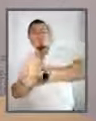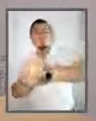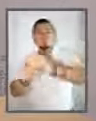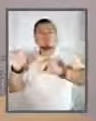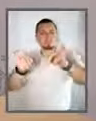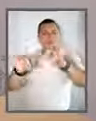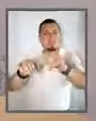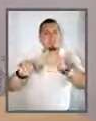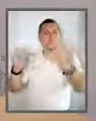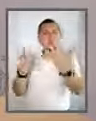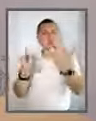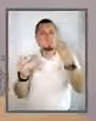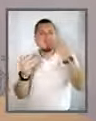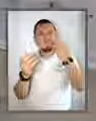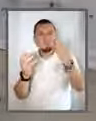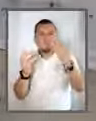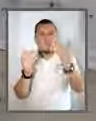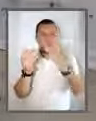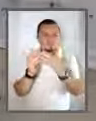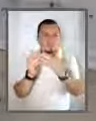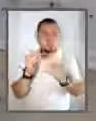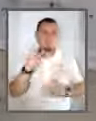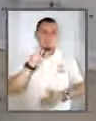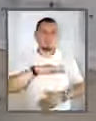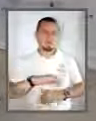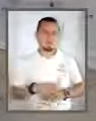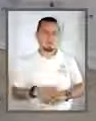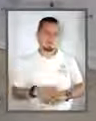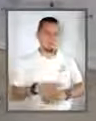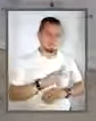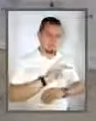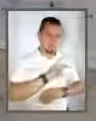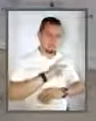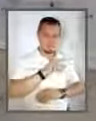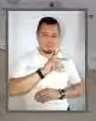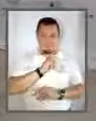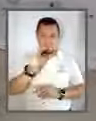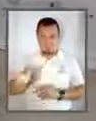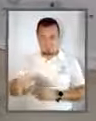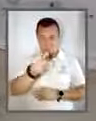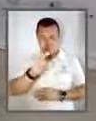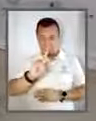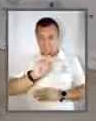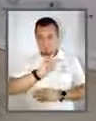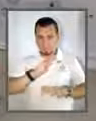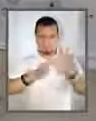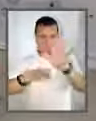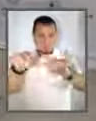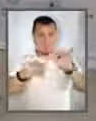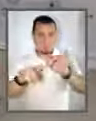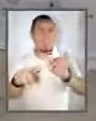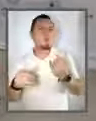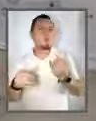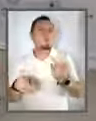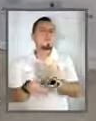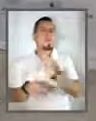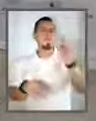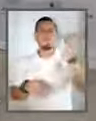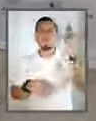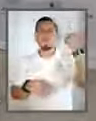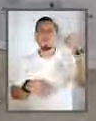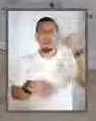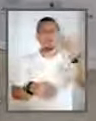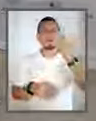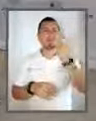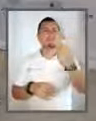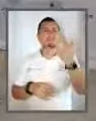laboratorio. José Carlos Toral pregunta, con el tema relacionado con los laboratorios, ¿qué pasó con la UDG que puso